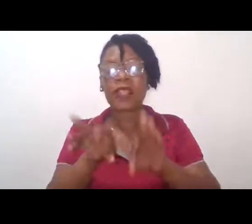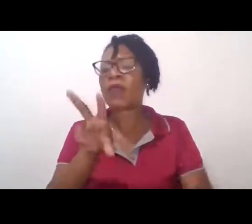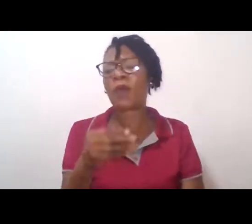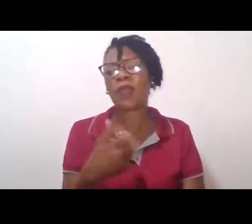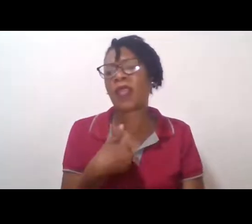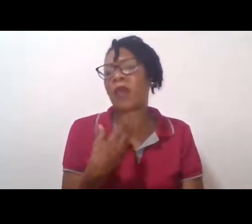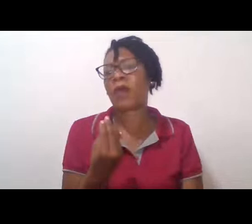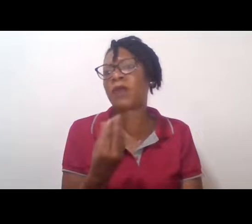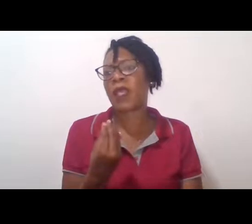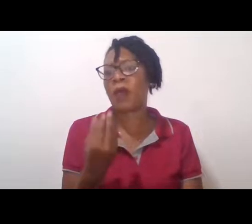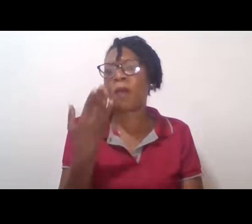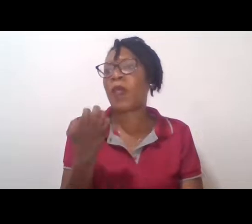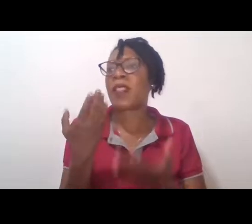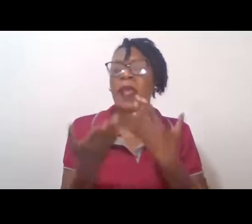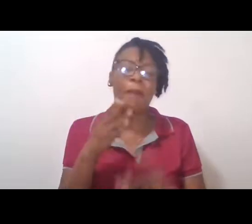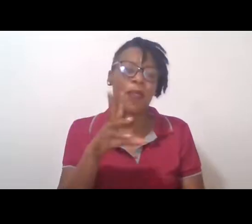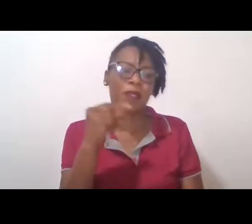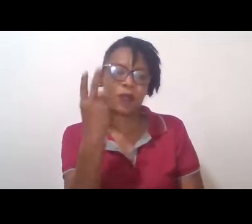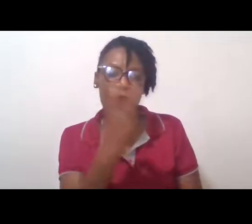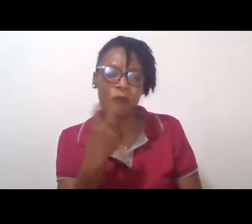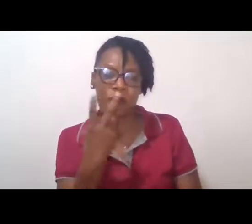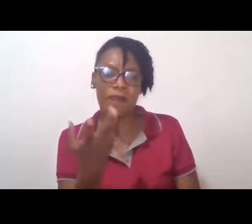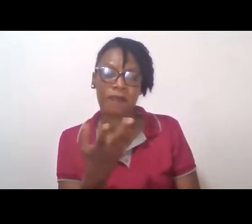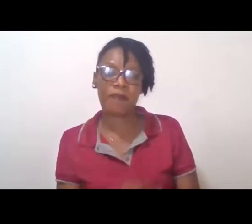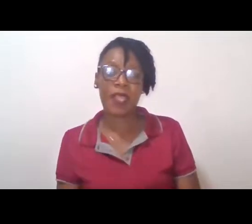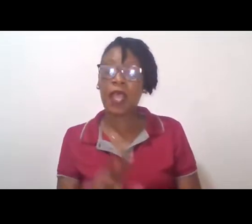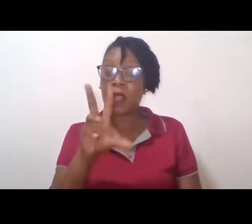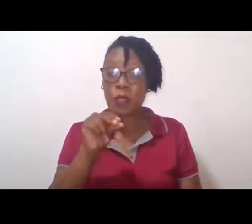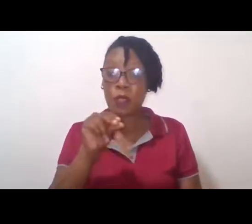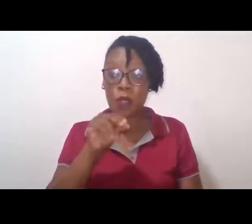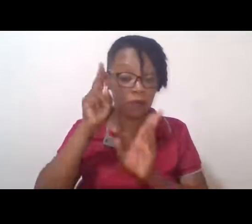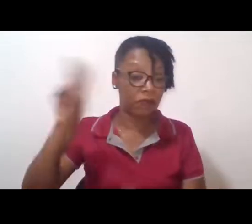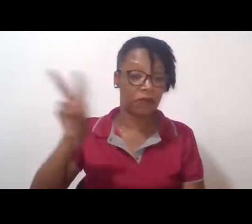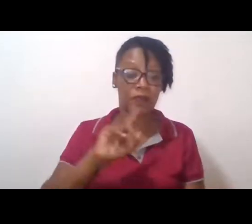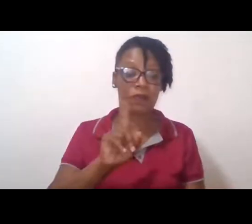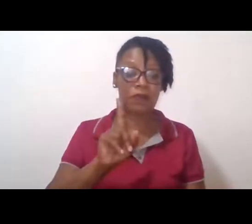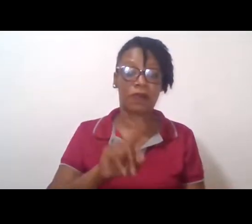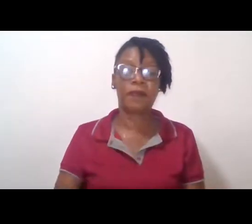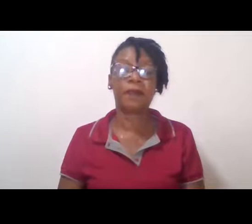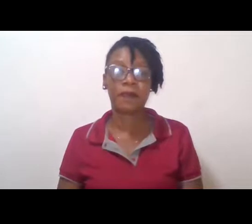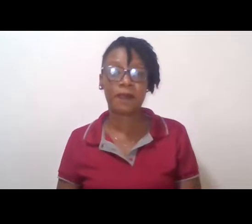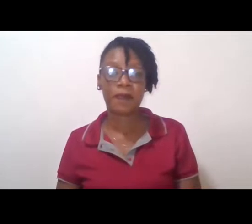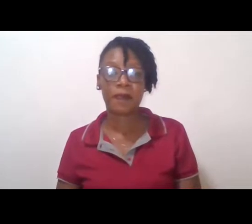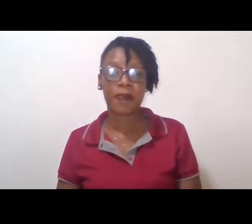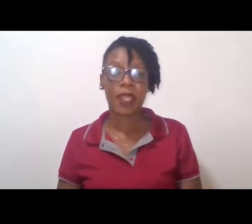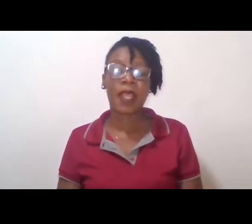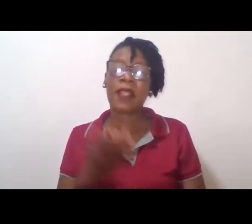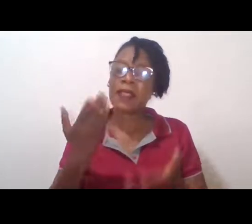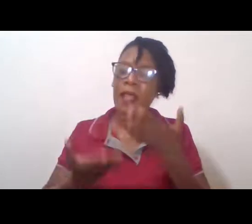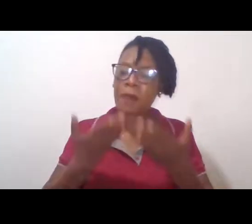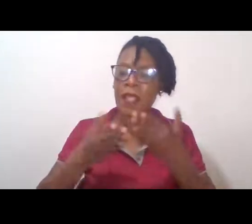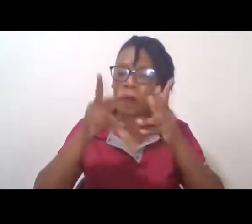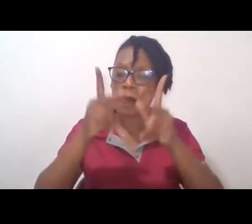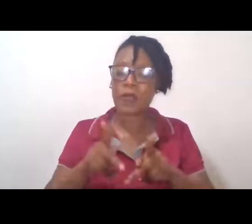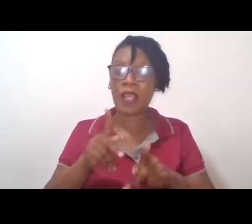no sean verbales y no los ignoremos. Creo que eso es lo principal, no los ignoremos. Aunque la persona sea no